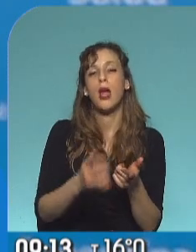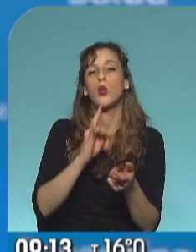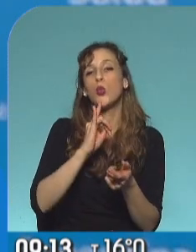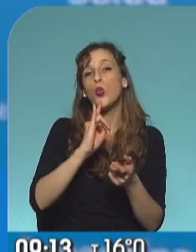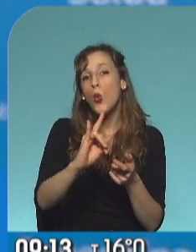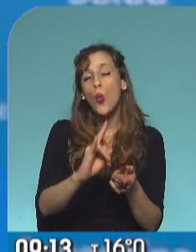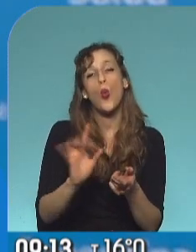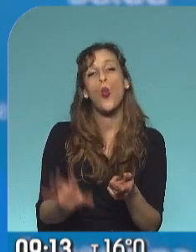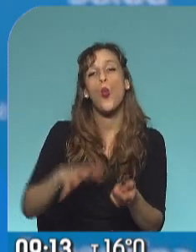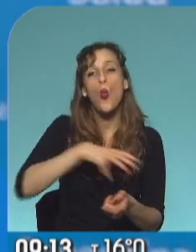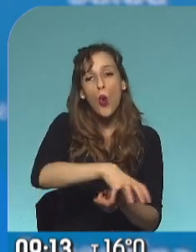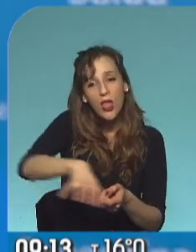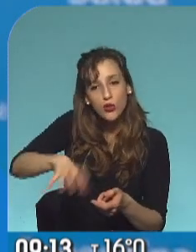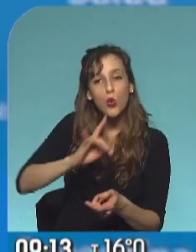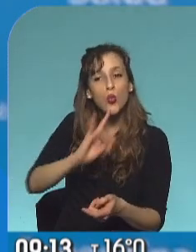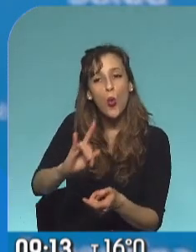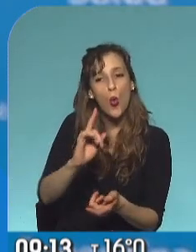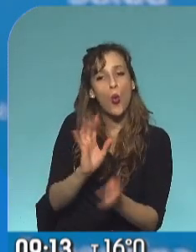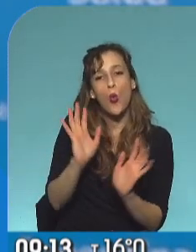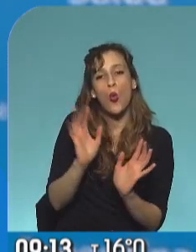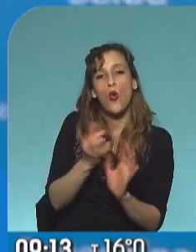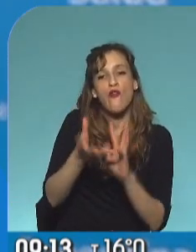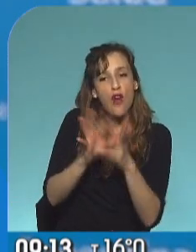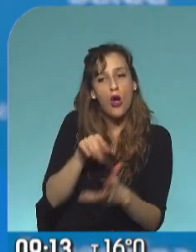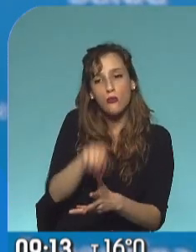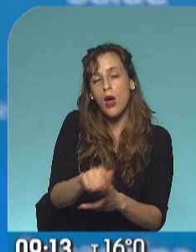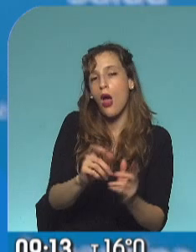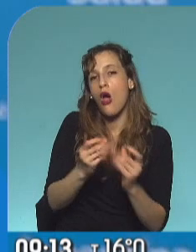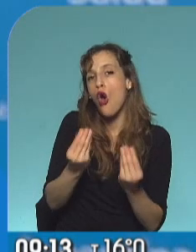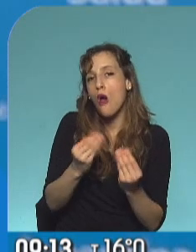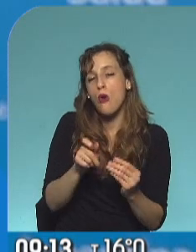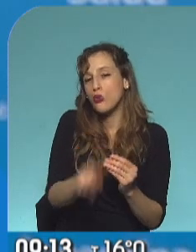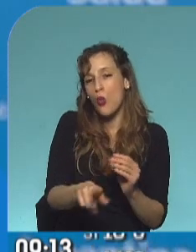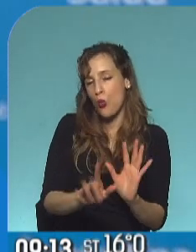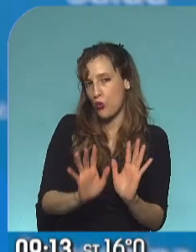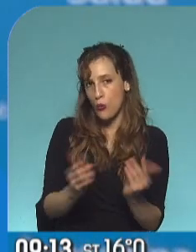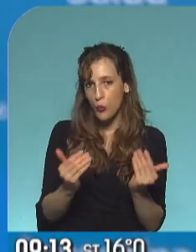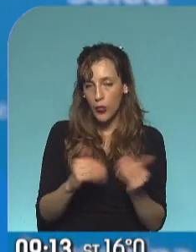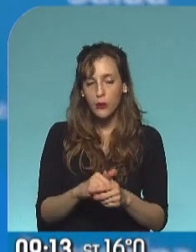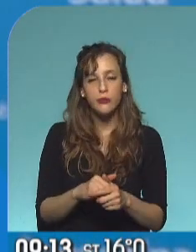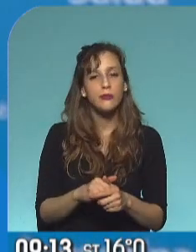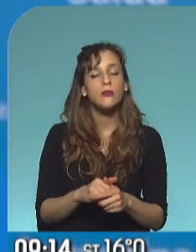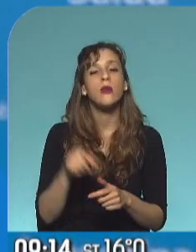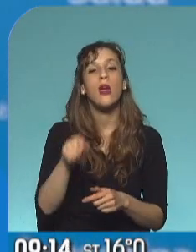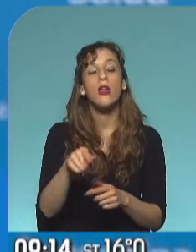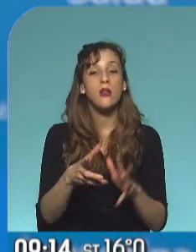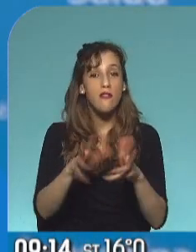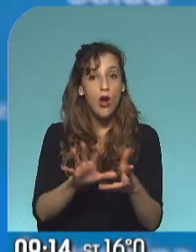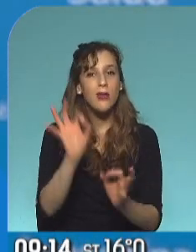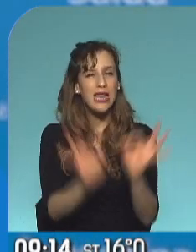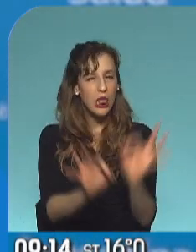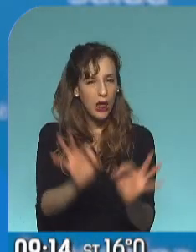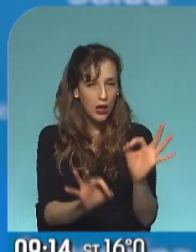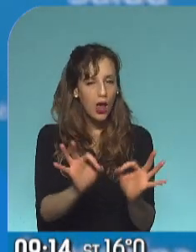cuando la implementa donde la implementa y en qué periodo de tiempo se implementa es una estrategia que se utiliza habitualmente